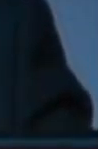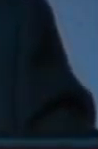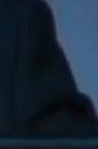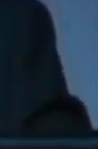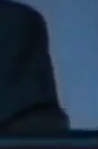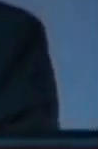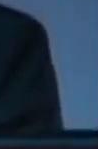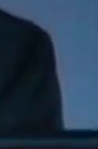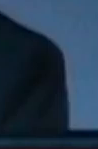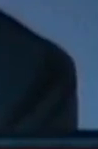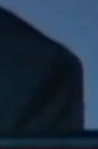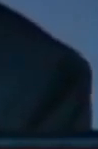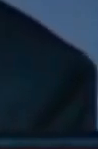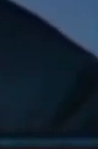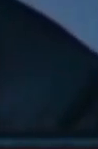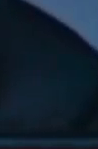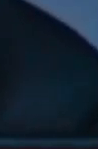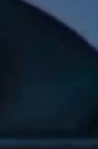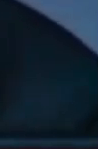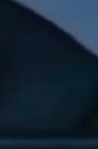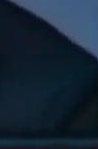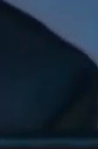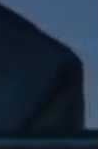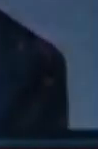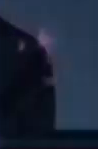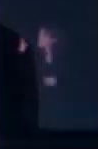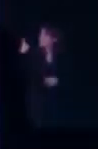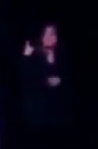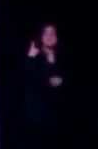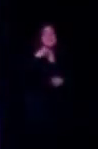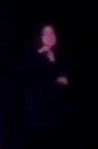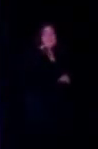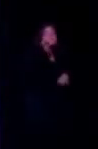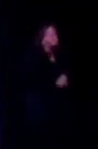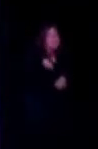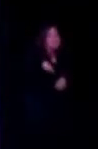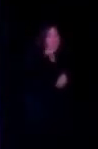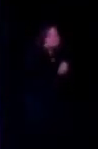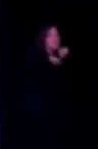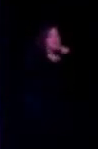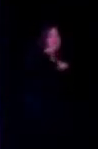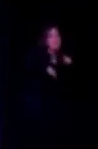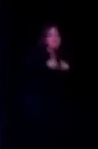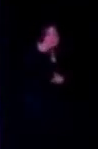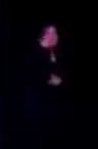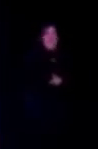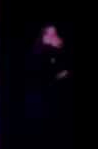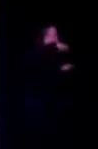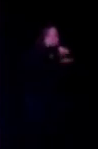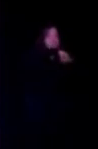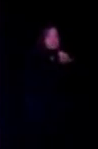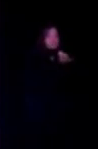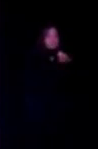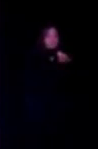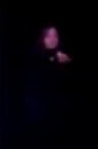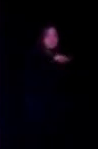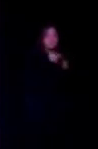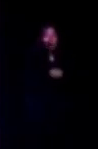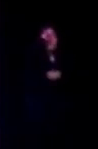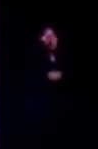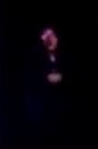sobre negro, casa de manera distinta según tengamos una escuela que valora en su cultura íntima, aunque no lo ponga en